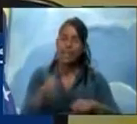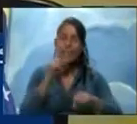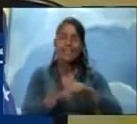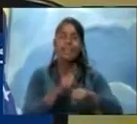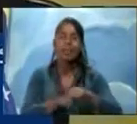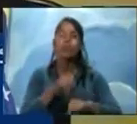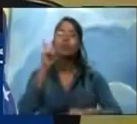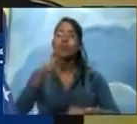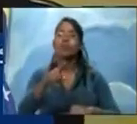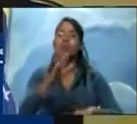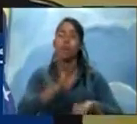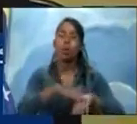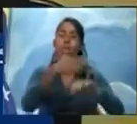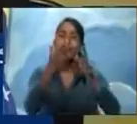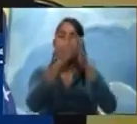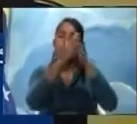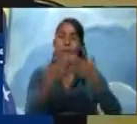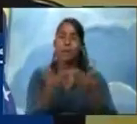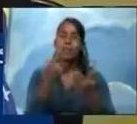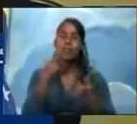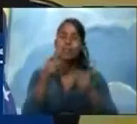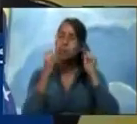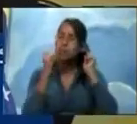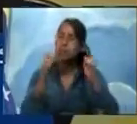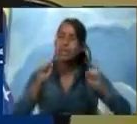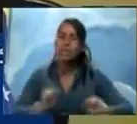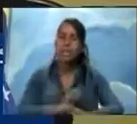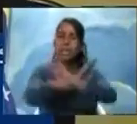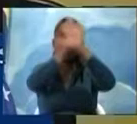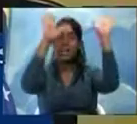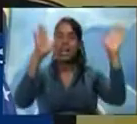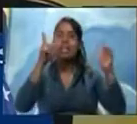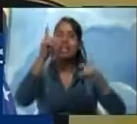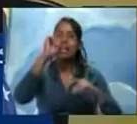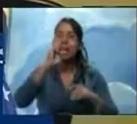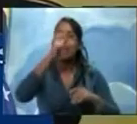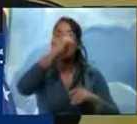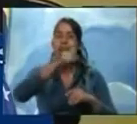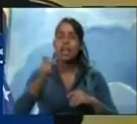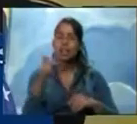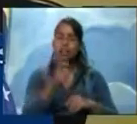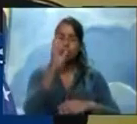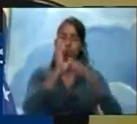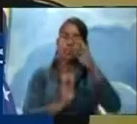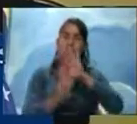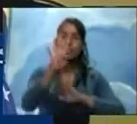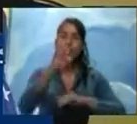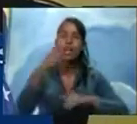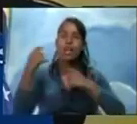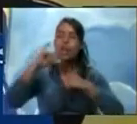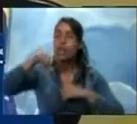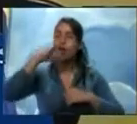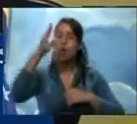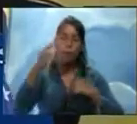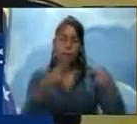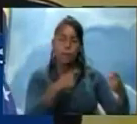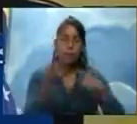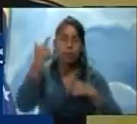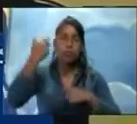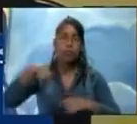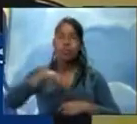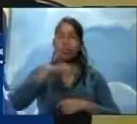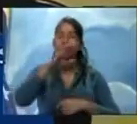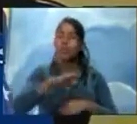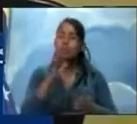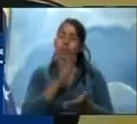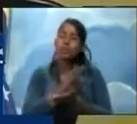tiempo también, porque la palabra dice bien clara en Éxodo 14:14 que Jehová peleará por nosotros y nosotros